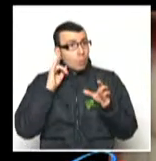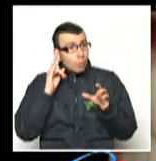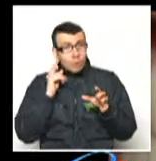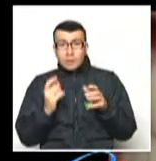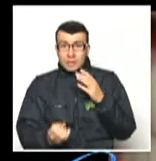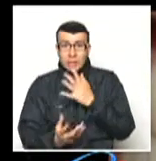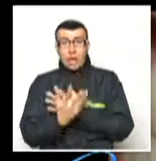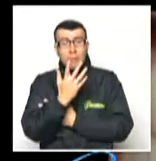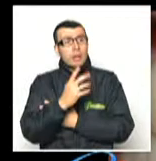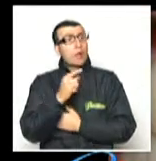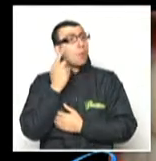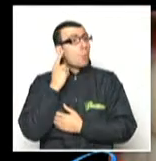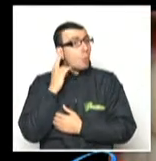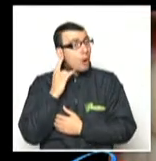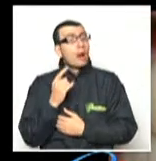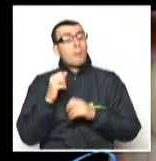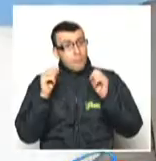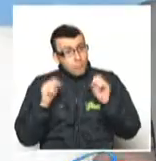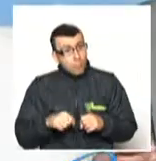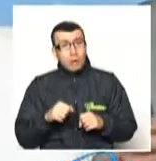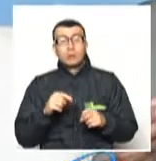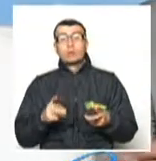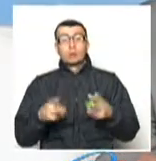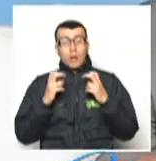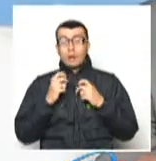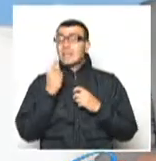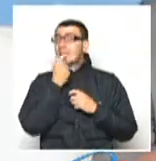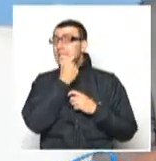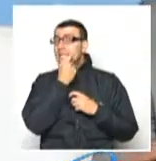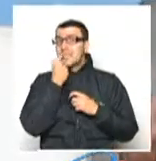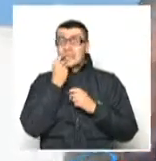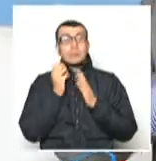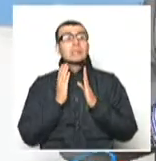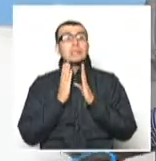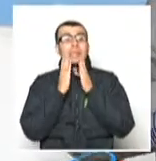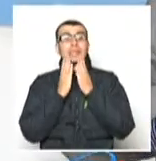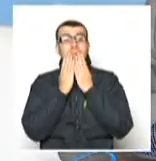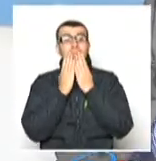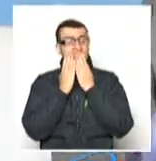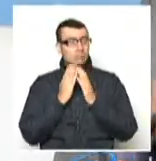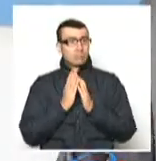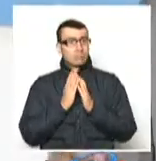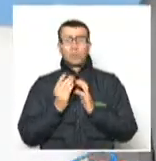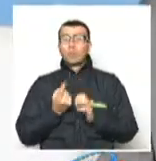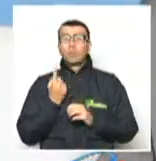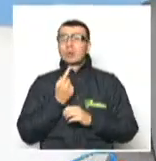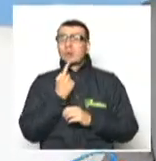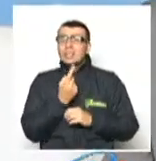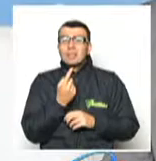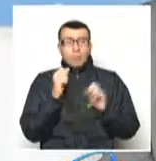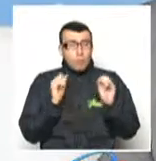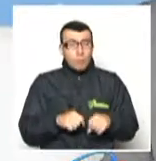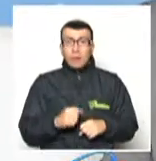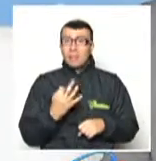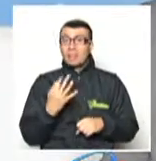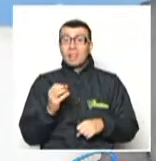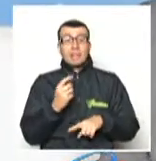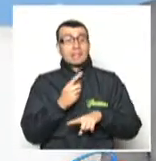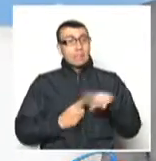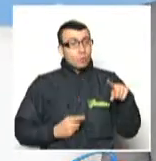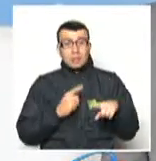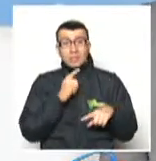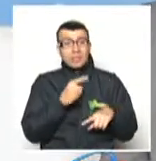las 5 de la mañana, señor, puede tener una nueva alternativa para tener dientes. Sí. Entonces, lo único que podemos decir en esa publicidad de 30 segundos es decirle,